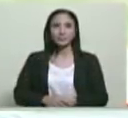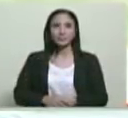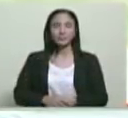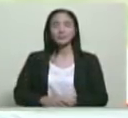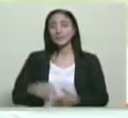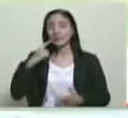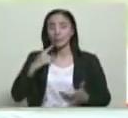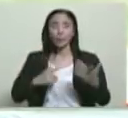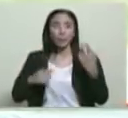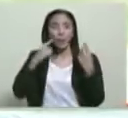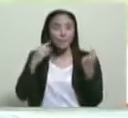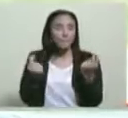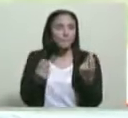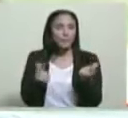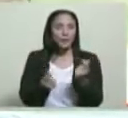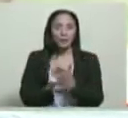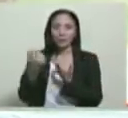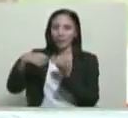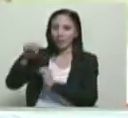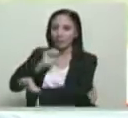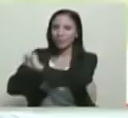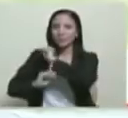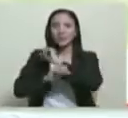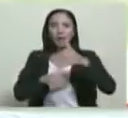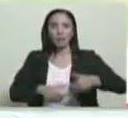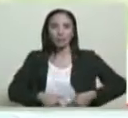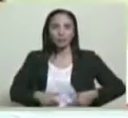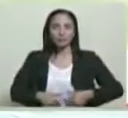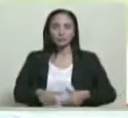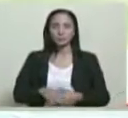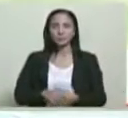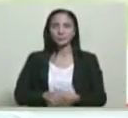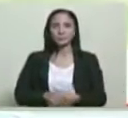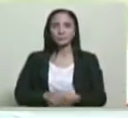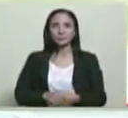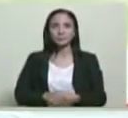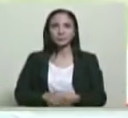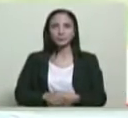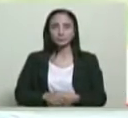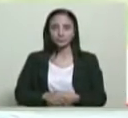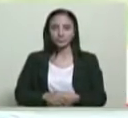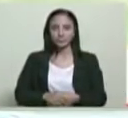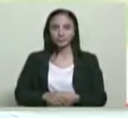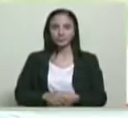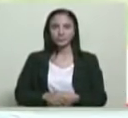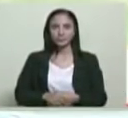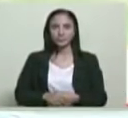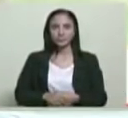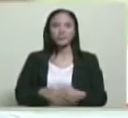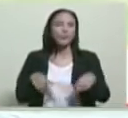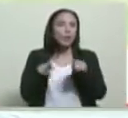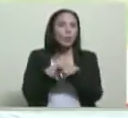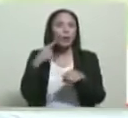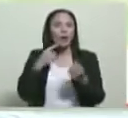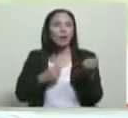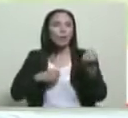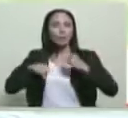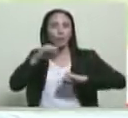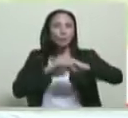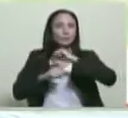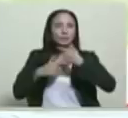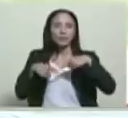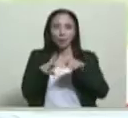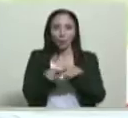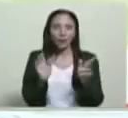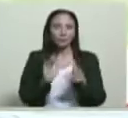Guardia en alto. Y la estrategia, izquierda, derecha, izquierda, izquierda, derecha, izquierda. Paro el golpe aquí, paro con los codos, pa, golpeo otra